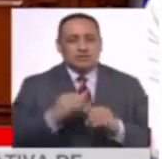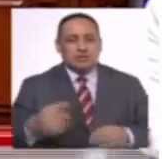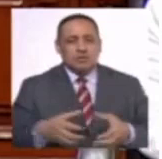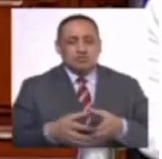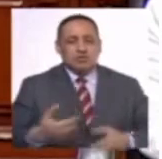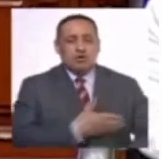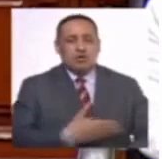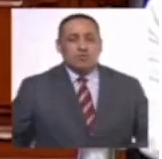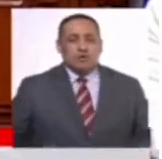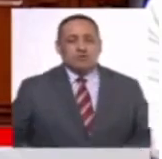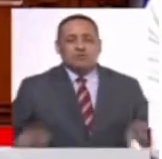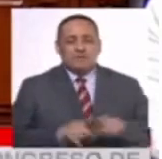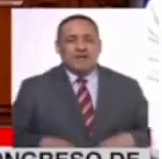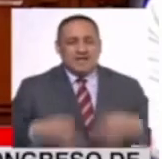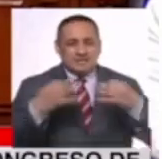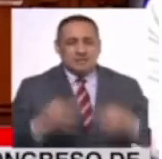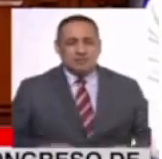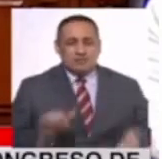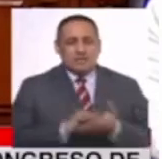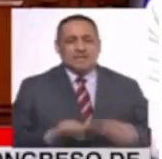Estado